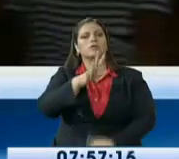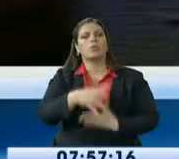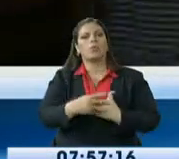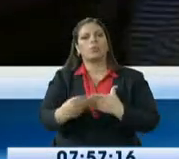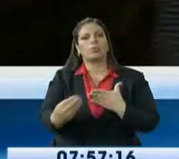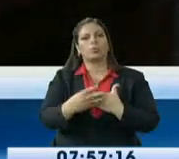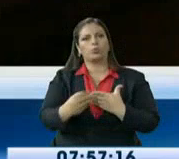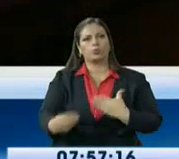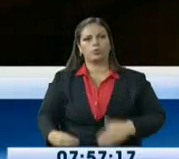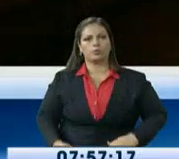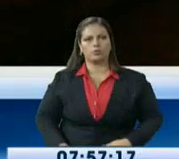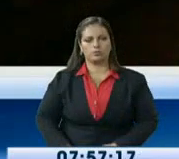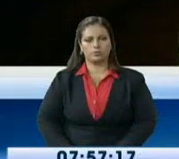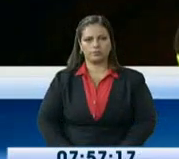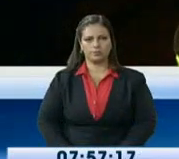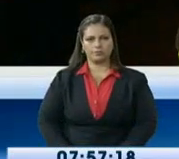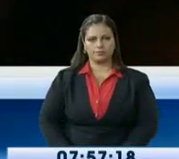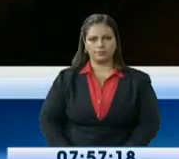familia